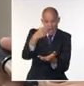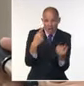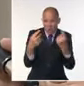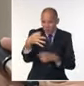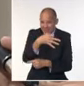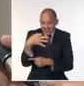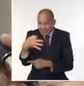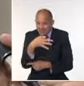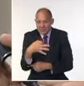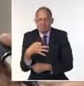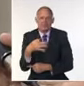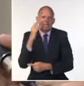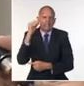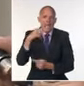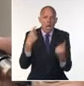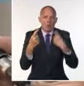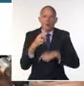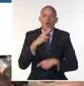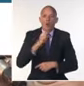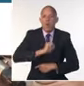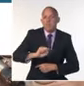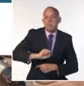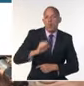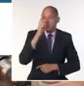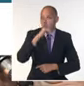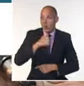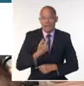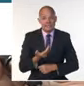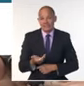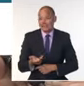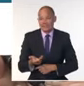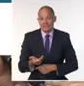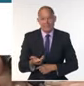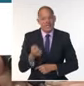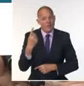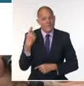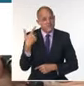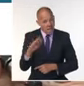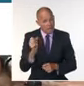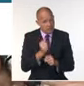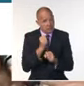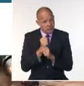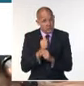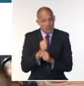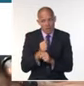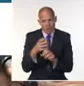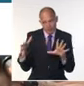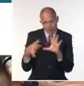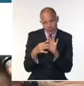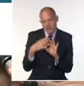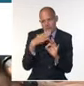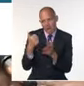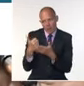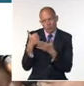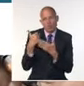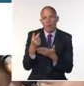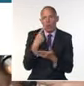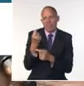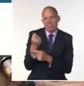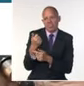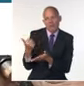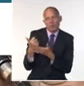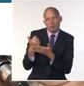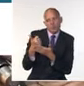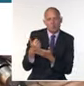sistema de abasto de agua, o sea que tenemos una gran cantidad de cosas que podemos hacer de conjunto para acceder a financiamiento, y para nosotros